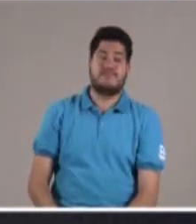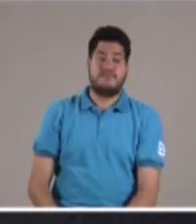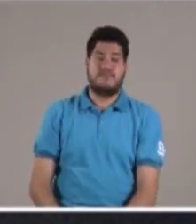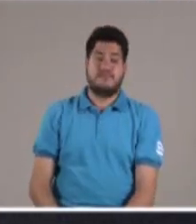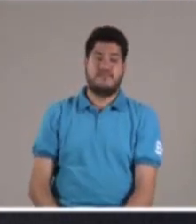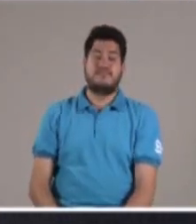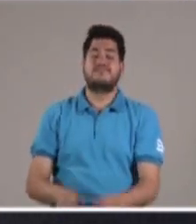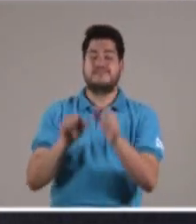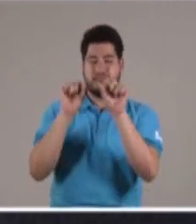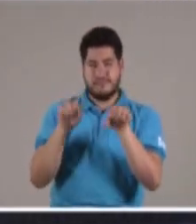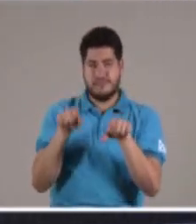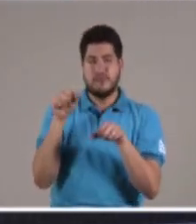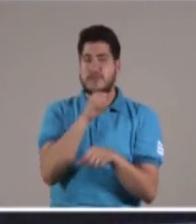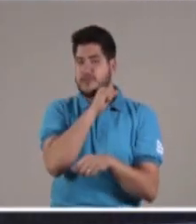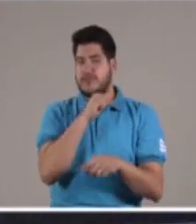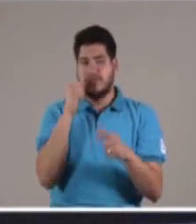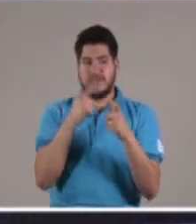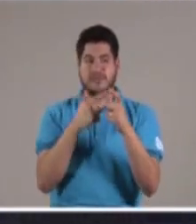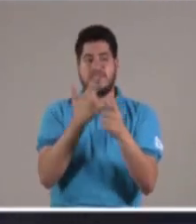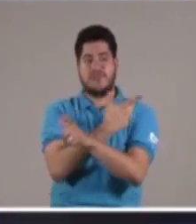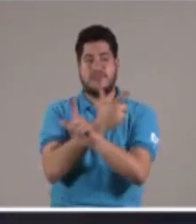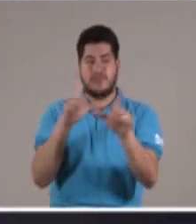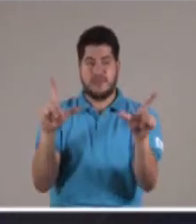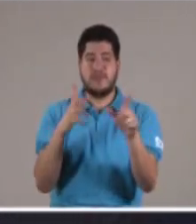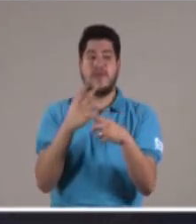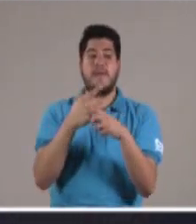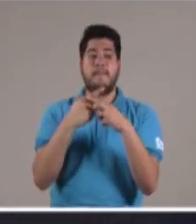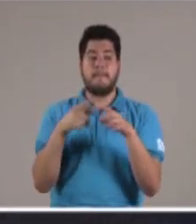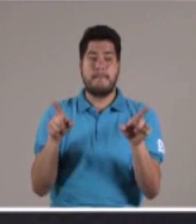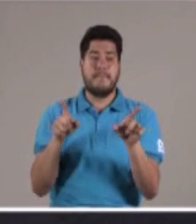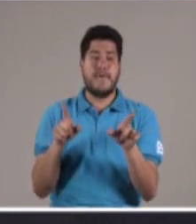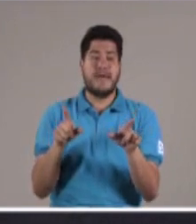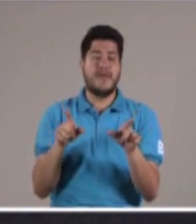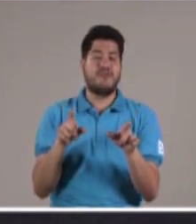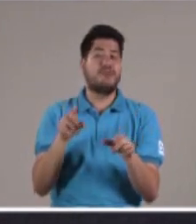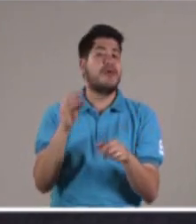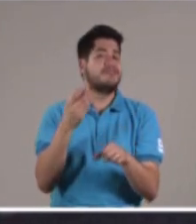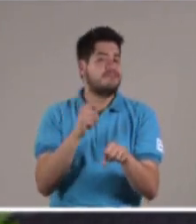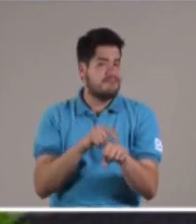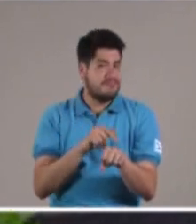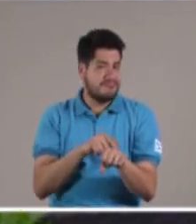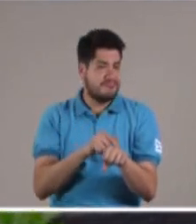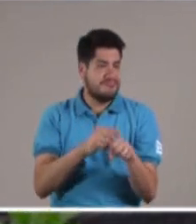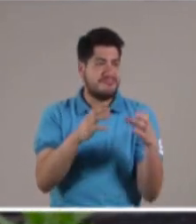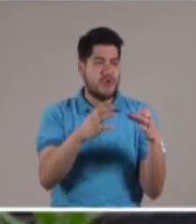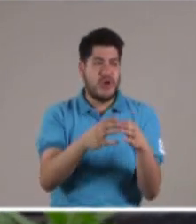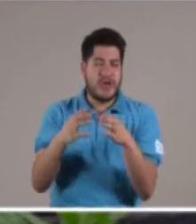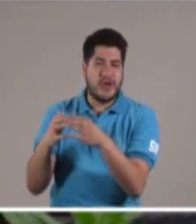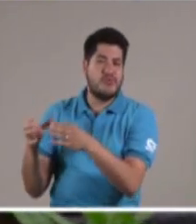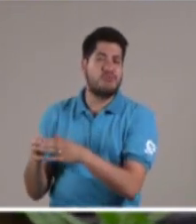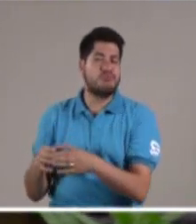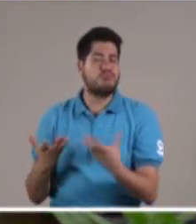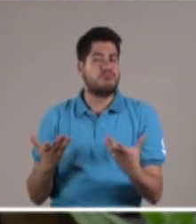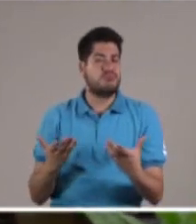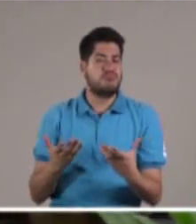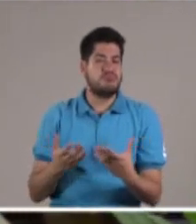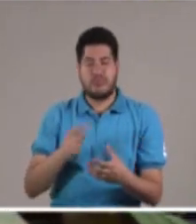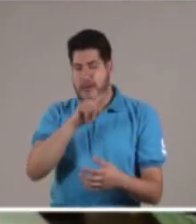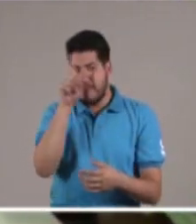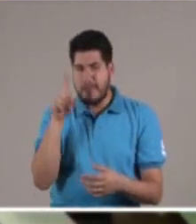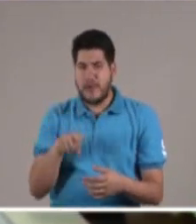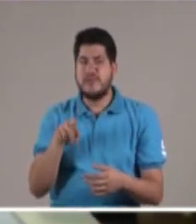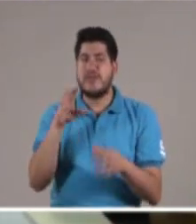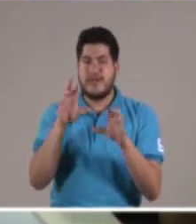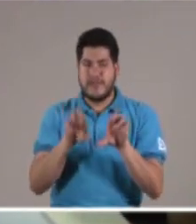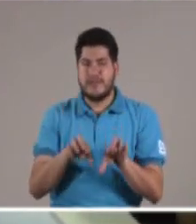lo podemos cantar con libertad Pero en qué turno Pregúntale al que